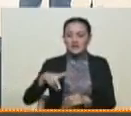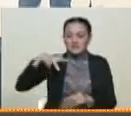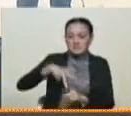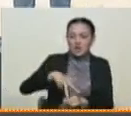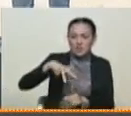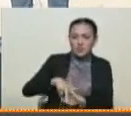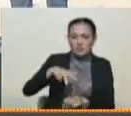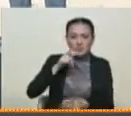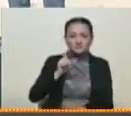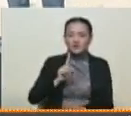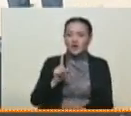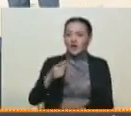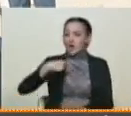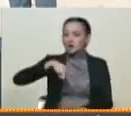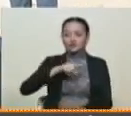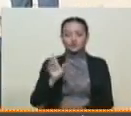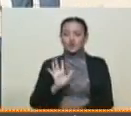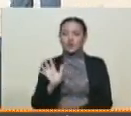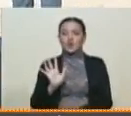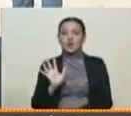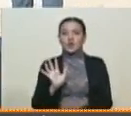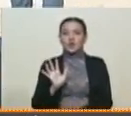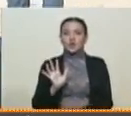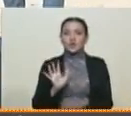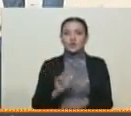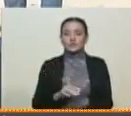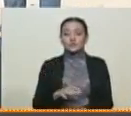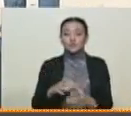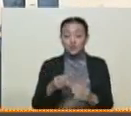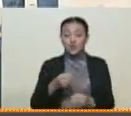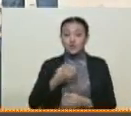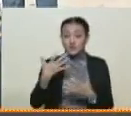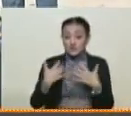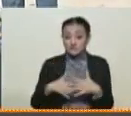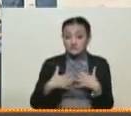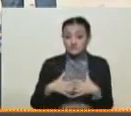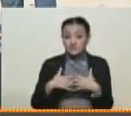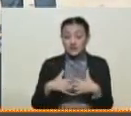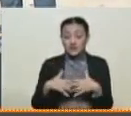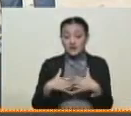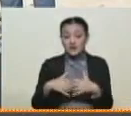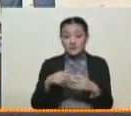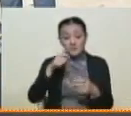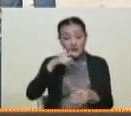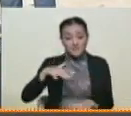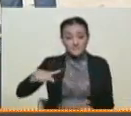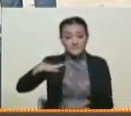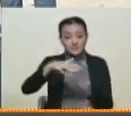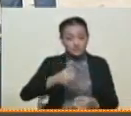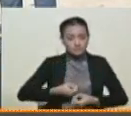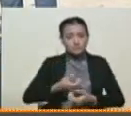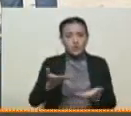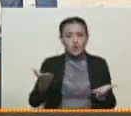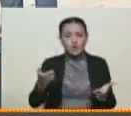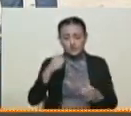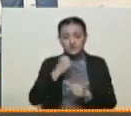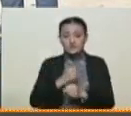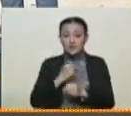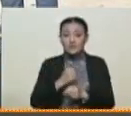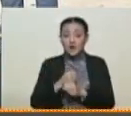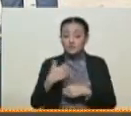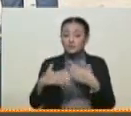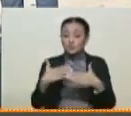Para nosotros no. Para nosotros todo el que genere bienes y servicios útiles a la humanidad, a la sociedad, está trabajando y